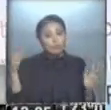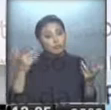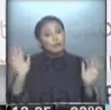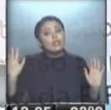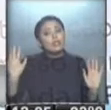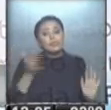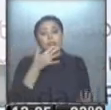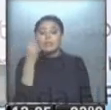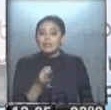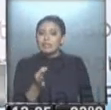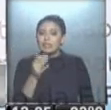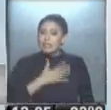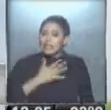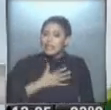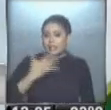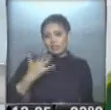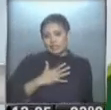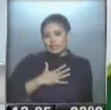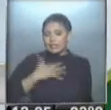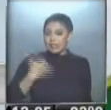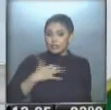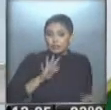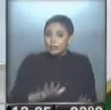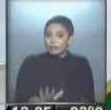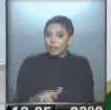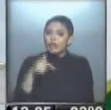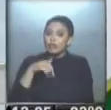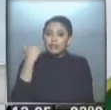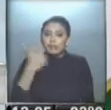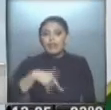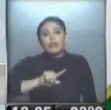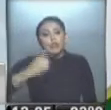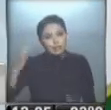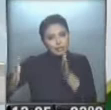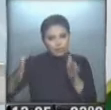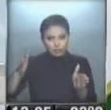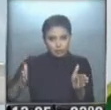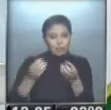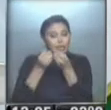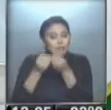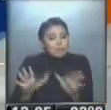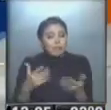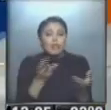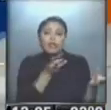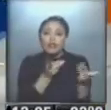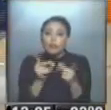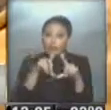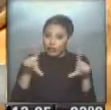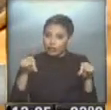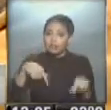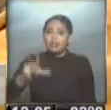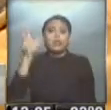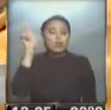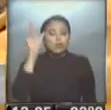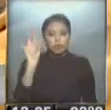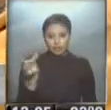Lo cierto es que muchos hinchas argentinos están esperando. Bueno, se va a abrir otra etapa para comprar ticket, que va a ser el 8